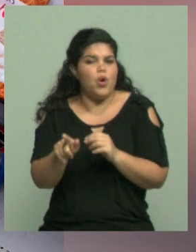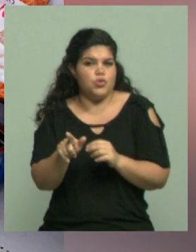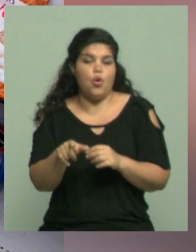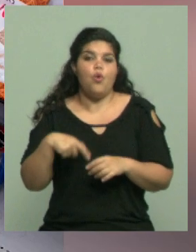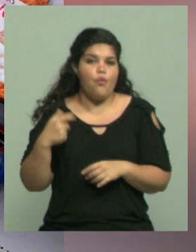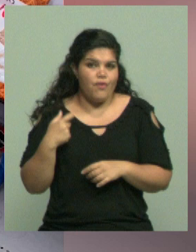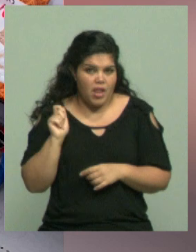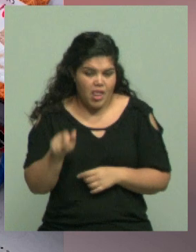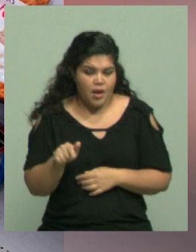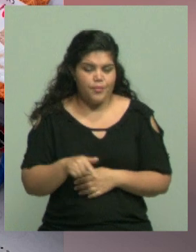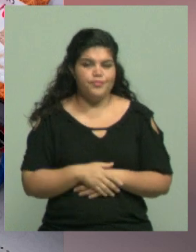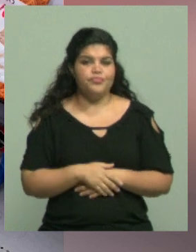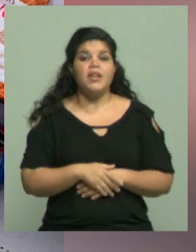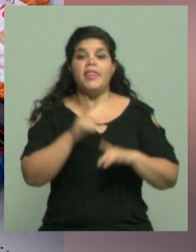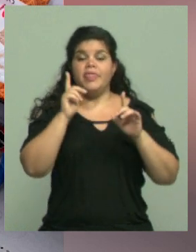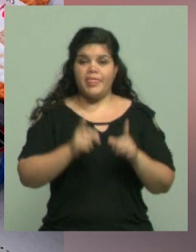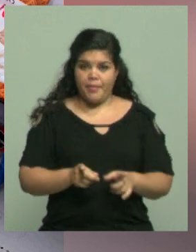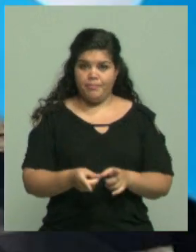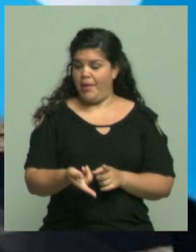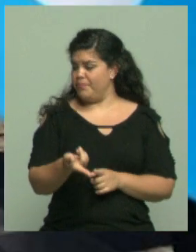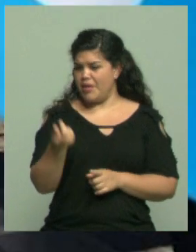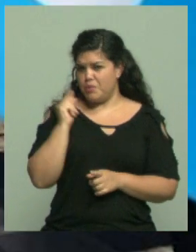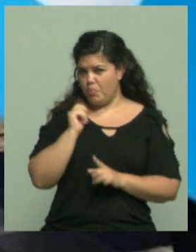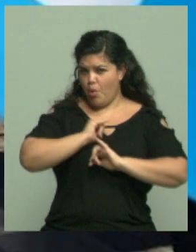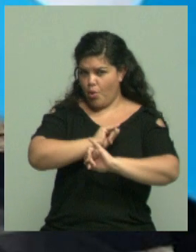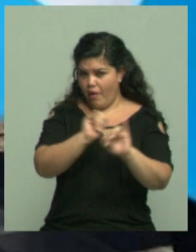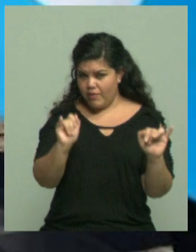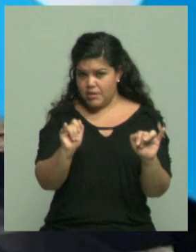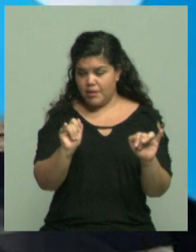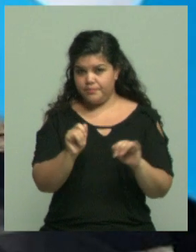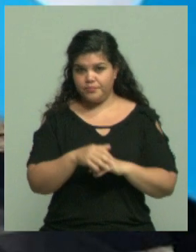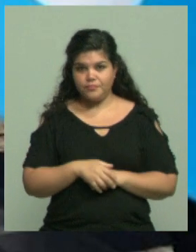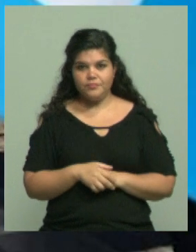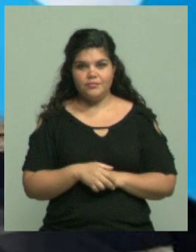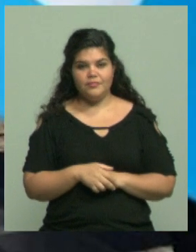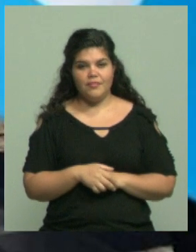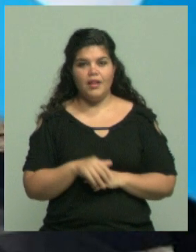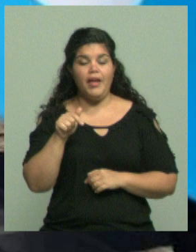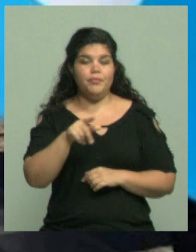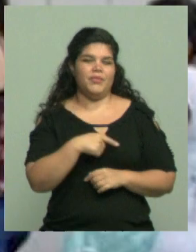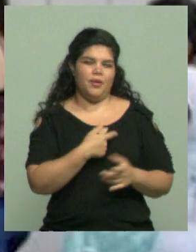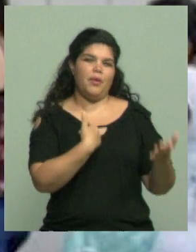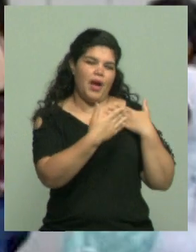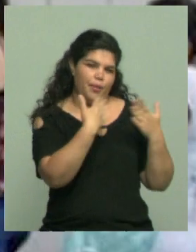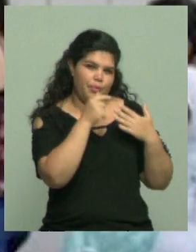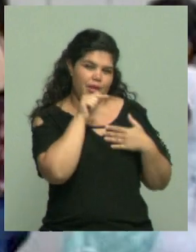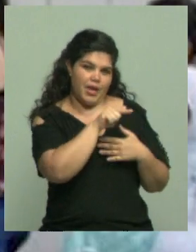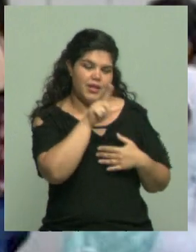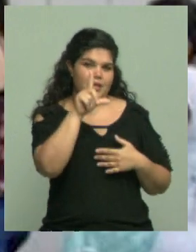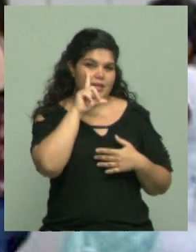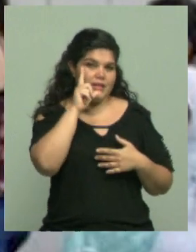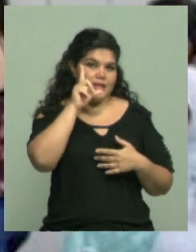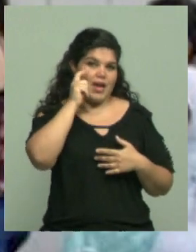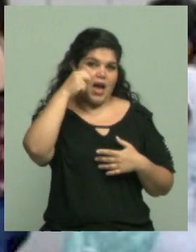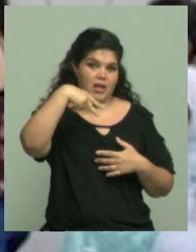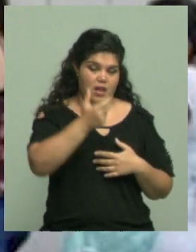Y además, en estas últimas horas se sumó un dato más, y eso también vamos a ver si lo podemos repasar con Liliana, el tema